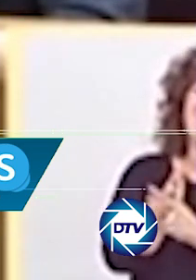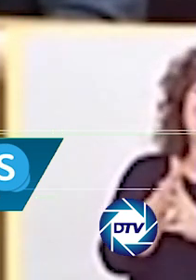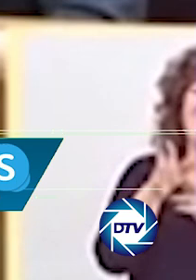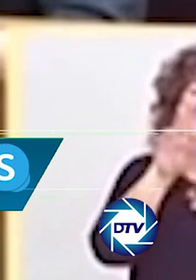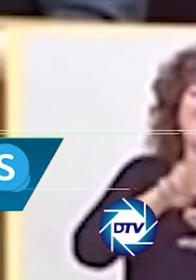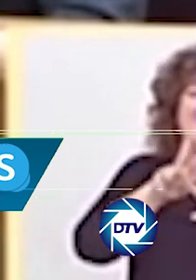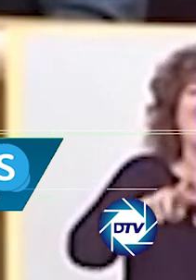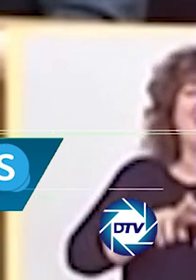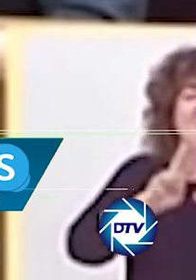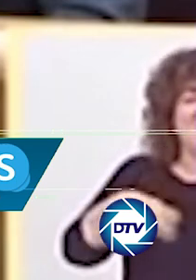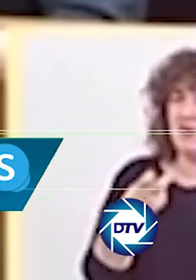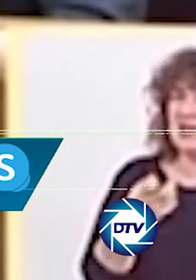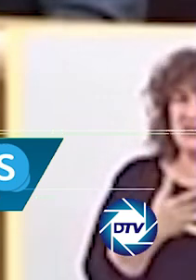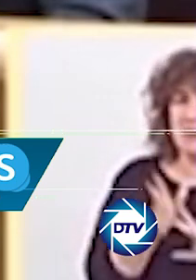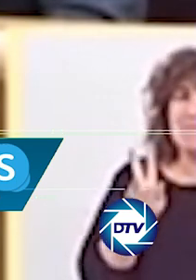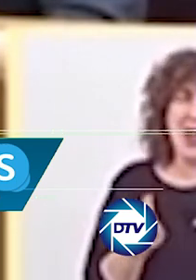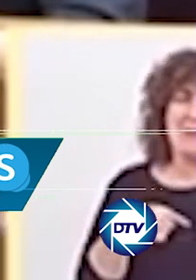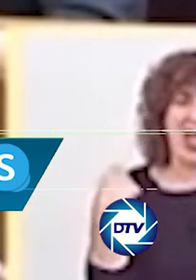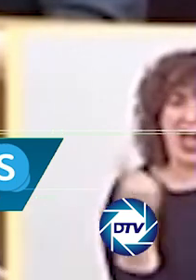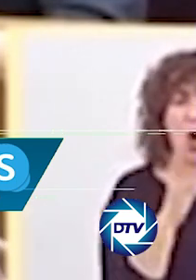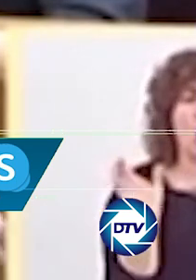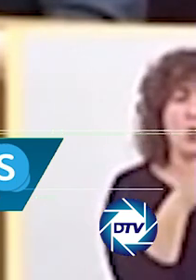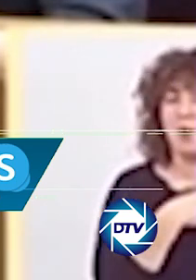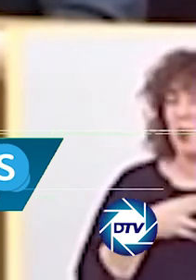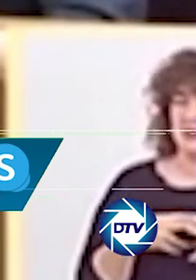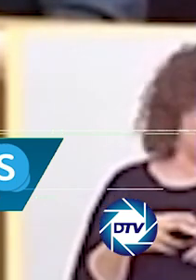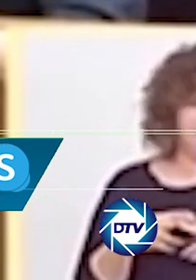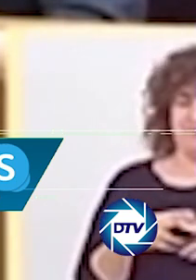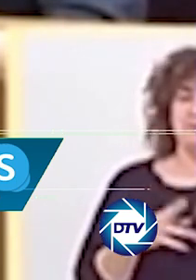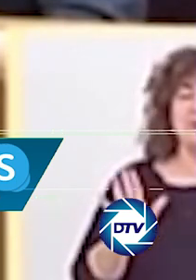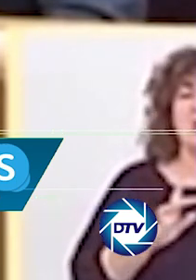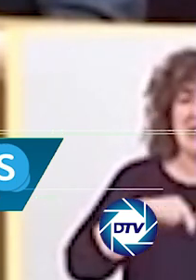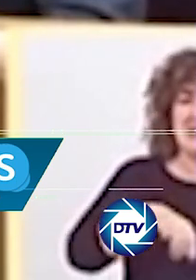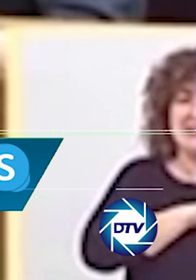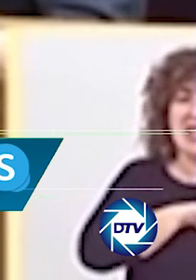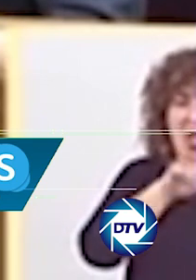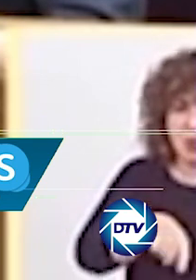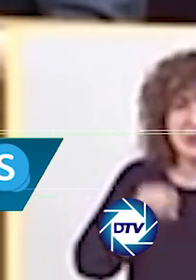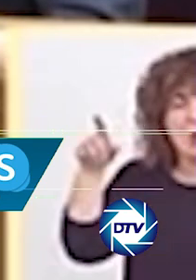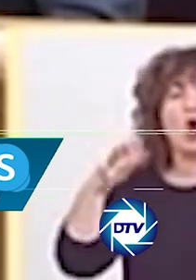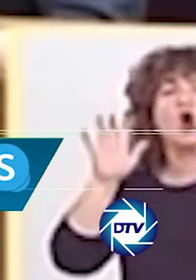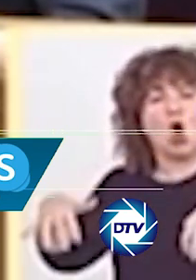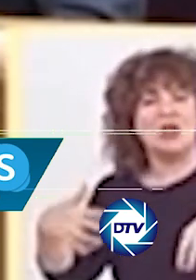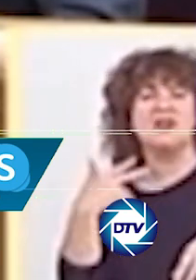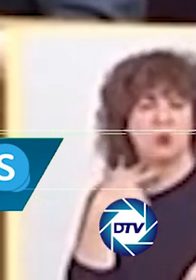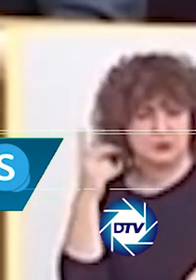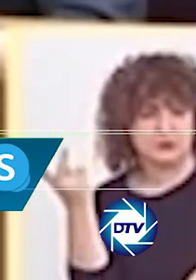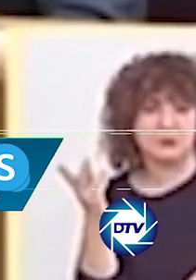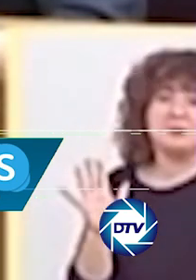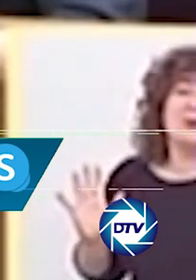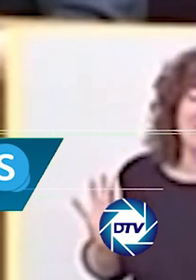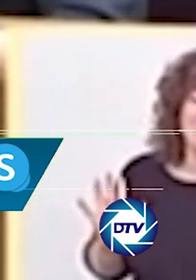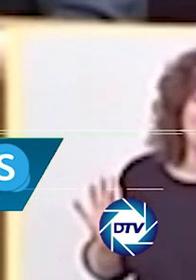psicópata de la cárcel cuando le han dicho que no salga lea todas las recomendaciones eran que ese señor no podía es